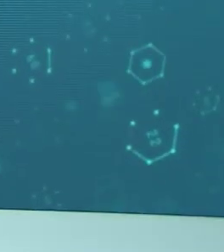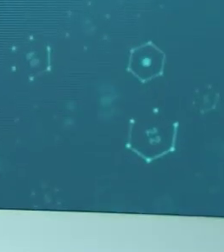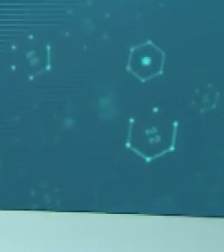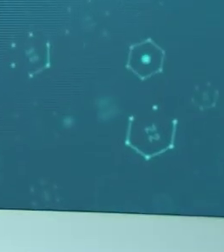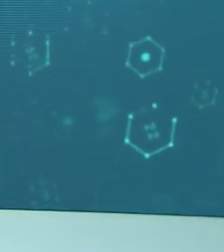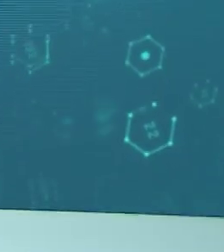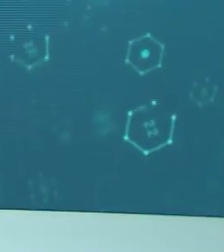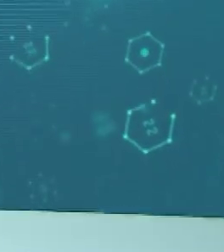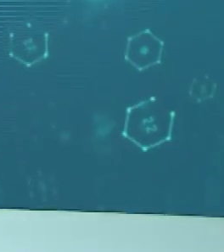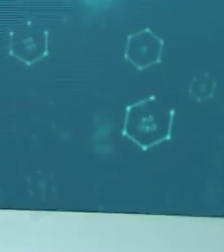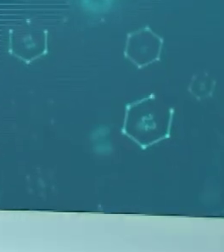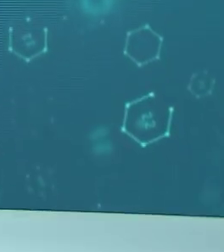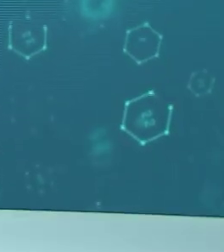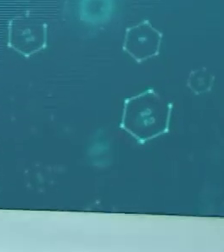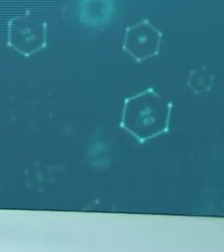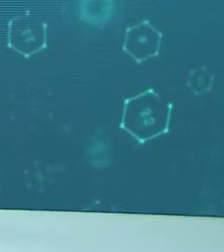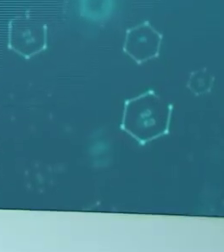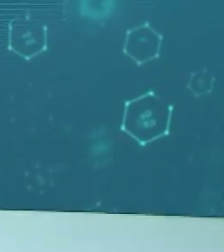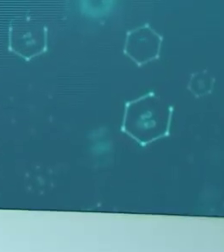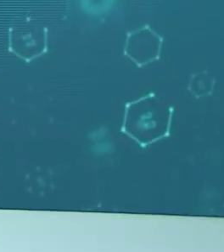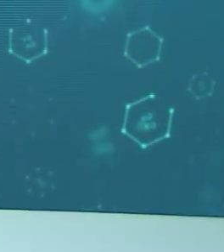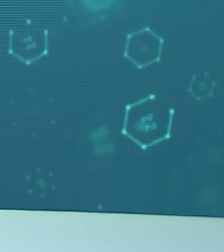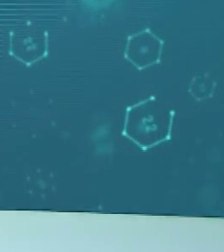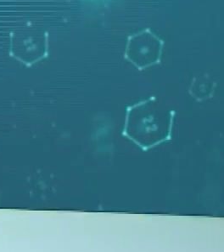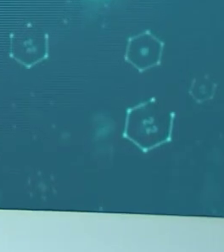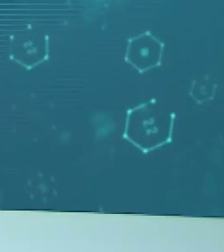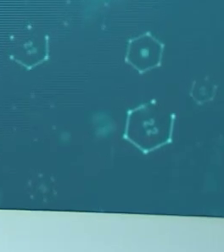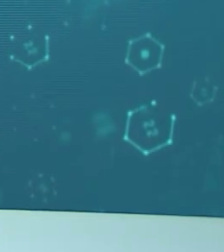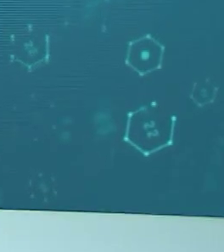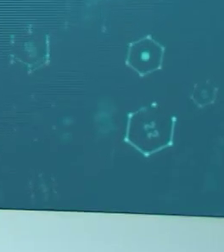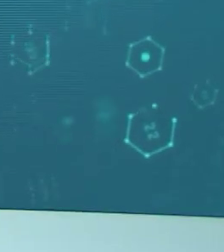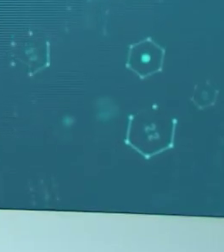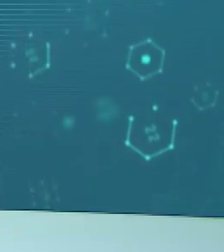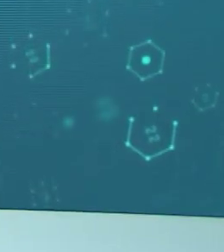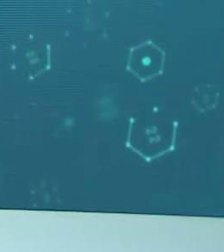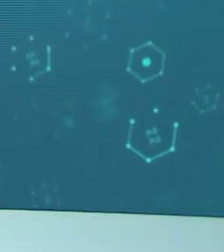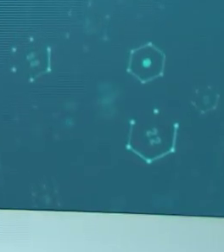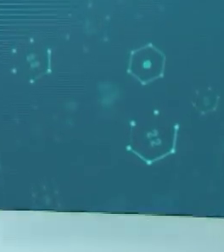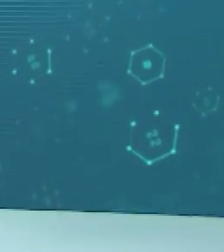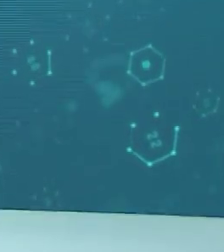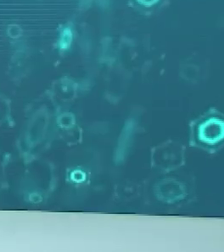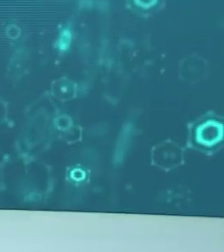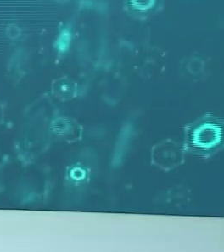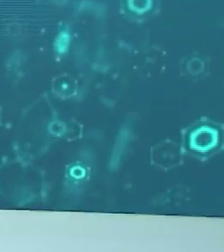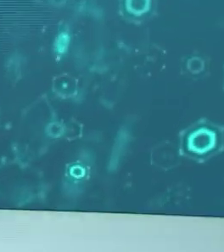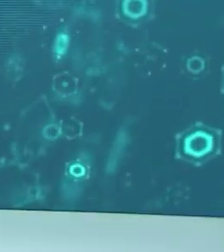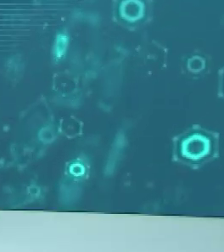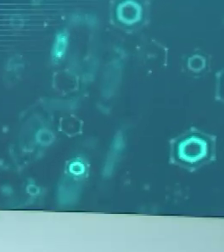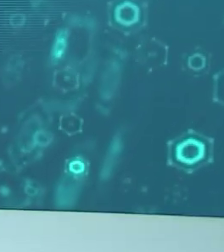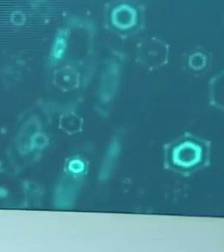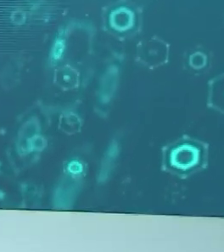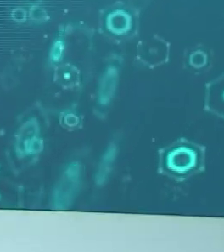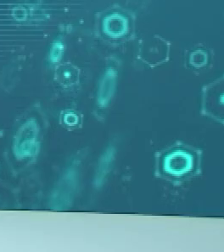billones es la deuda que acaba de detallar, que vimos en directo a través de Chacra Televisión. Hacemos una pausa muy breve.